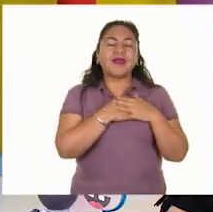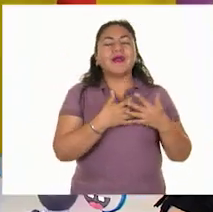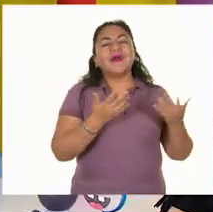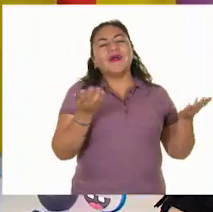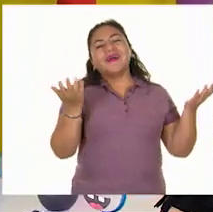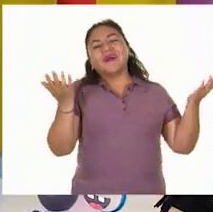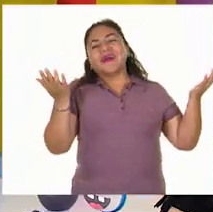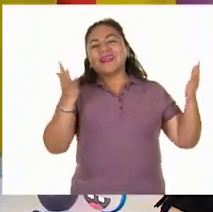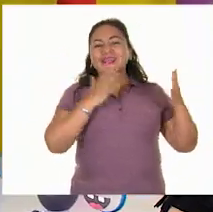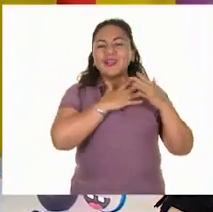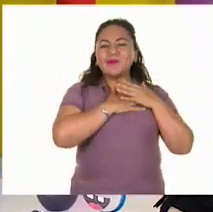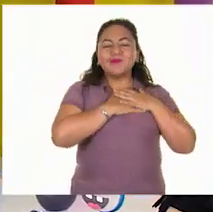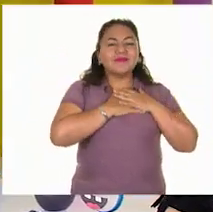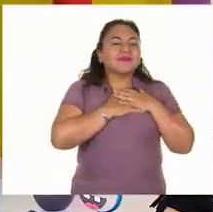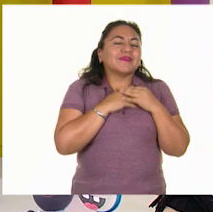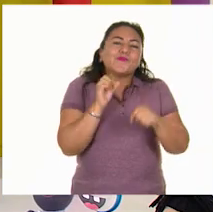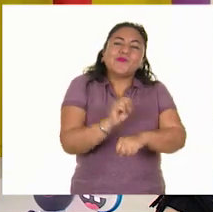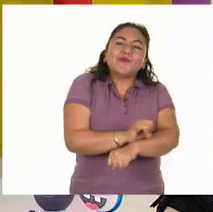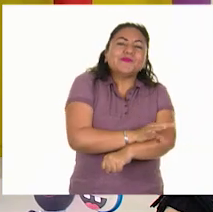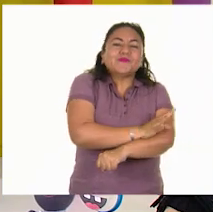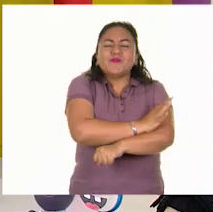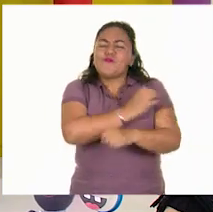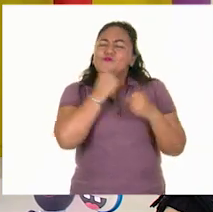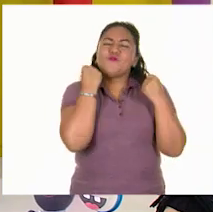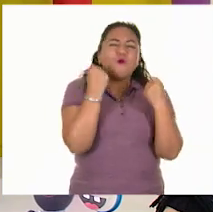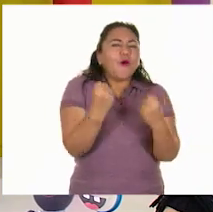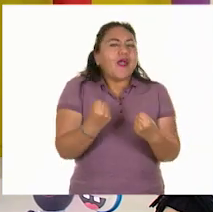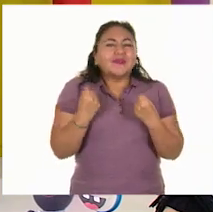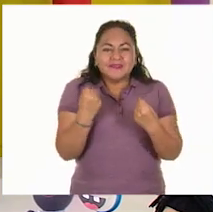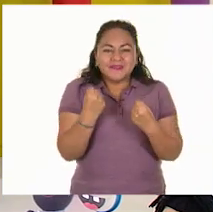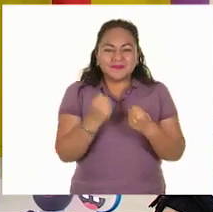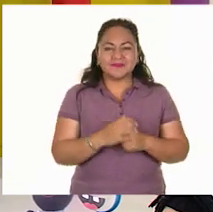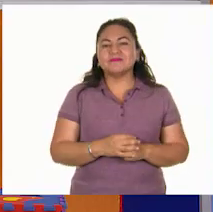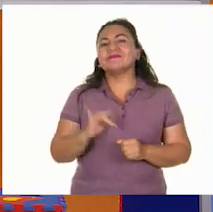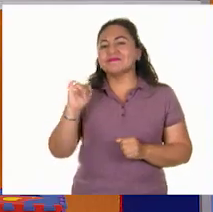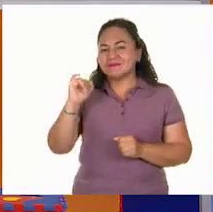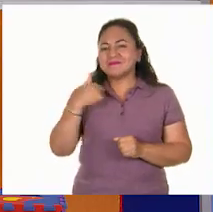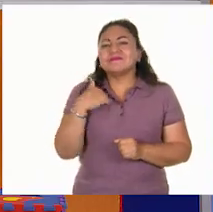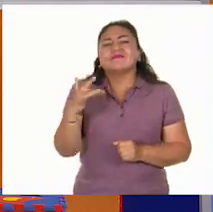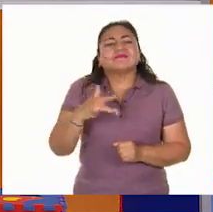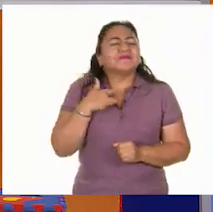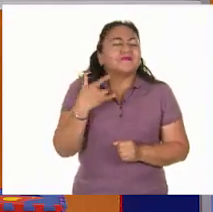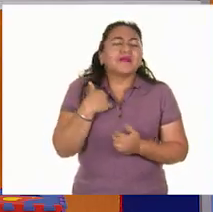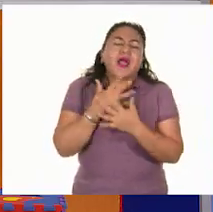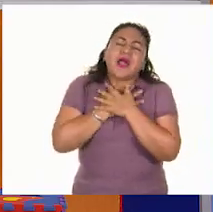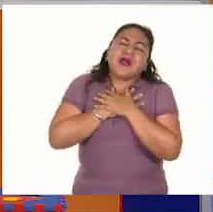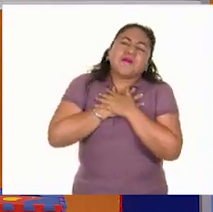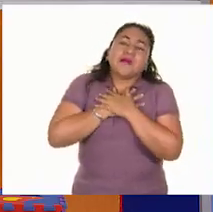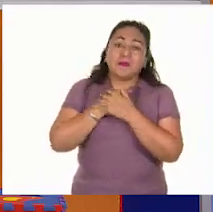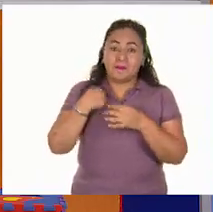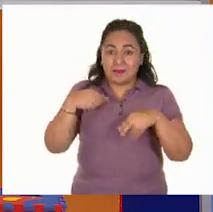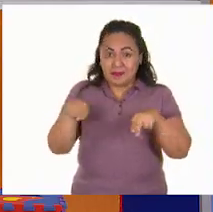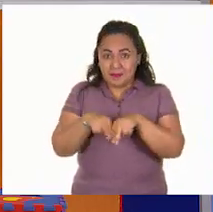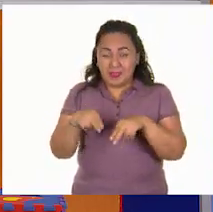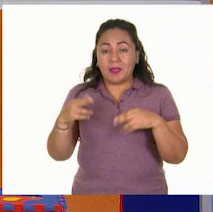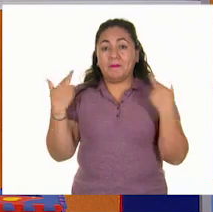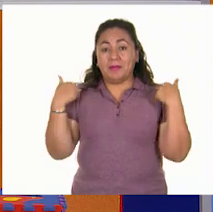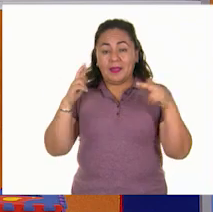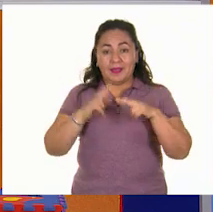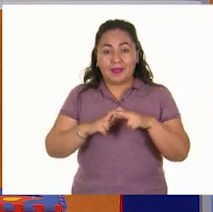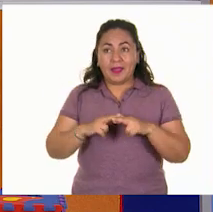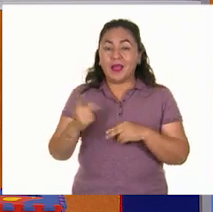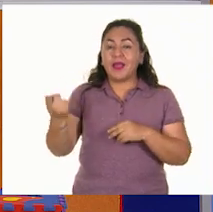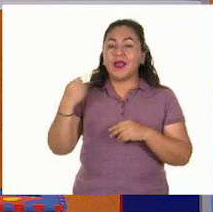el amor! ¡Qué emoción tan poderosa, además! Sí, yo me sentí muy amada cuando mi nieta, la maestra Hortensia,